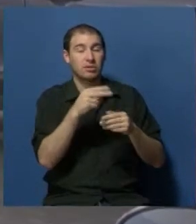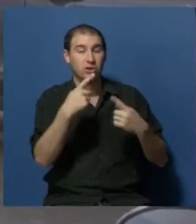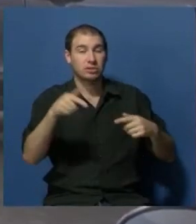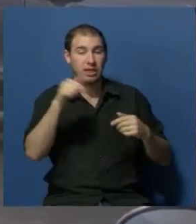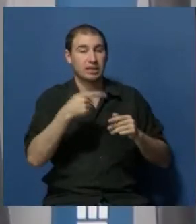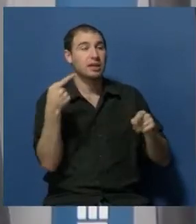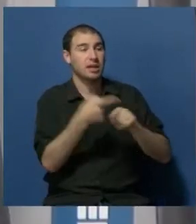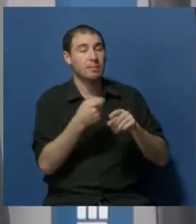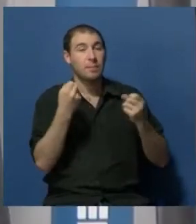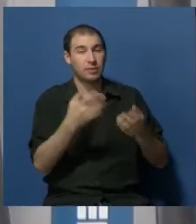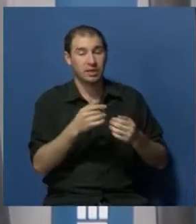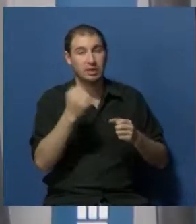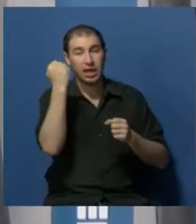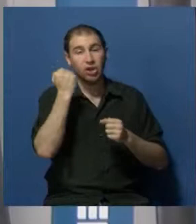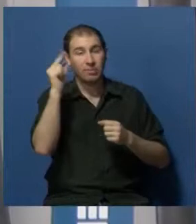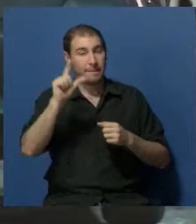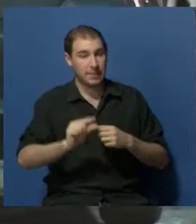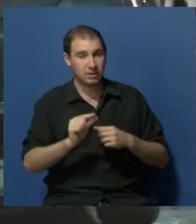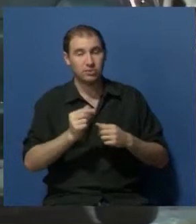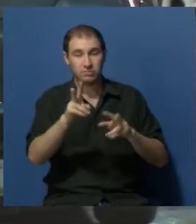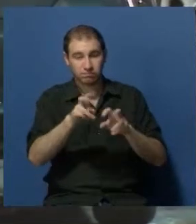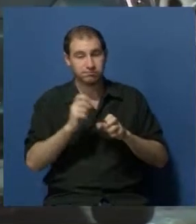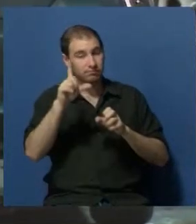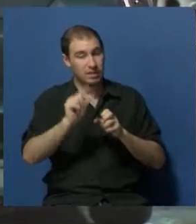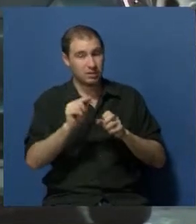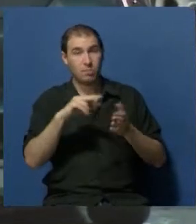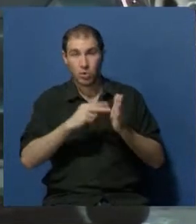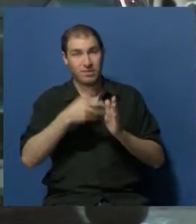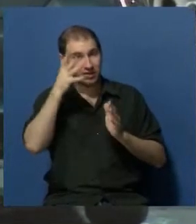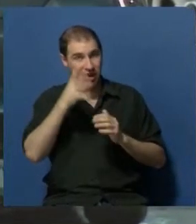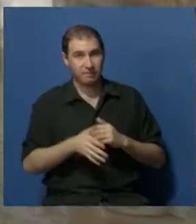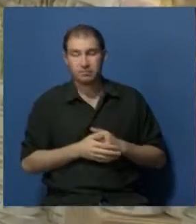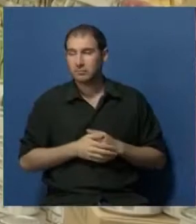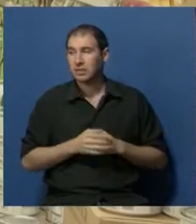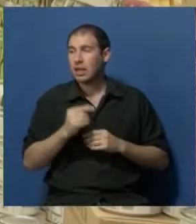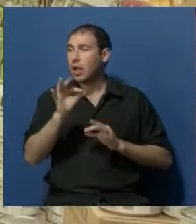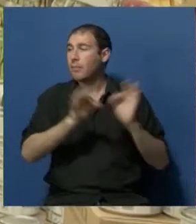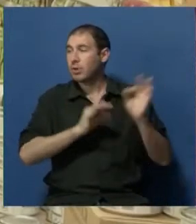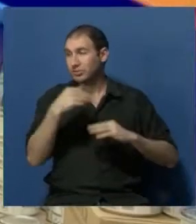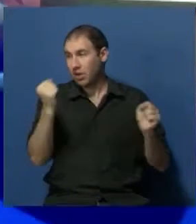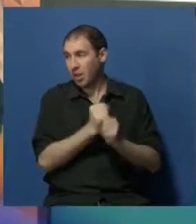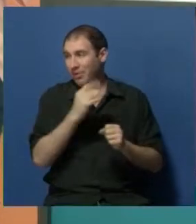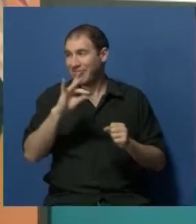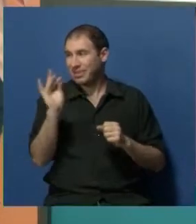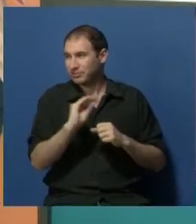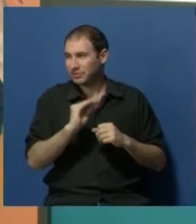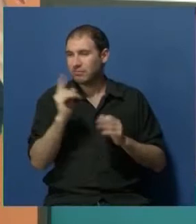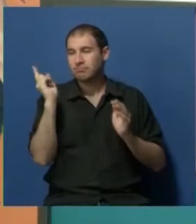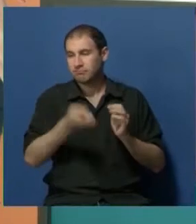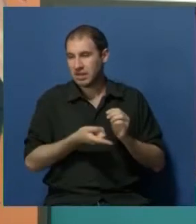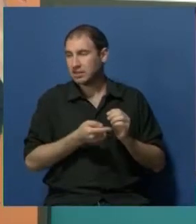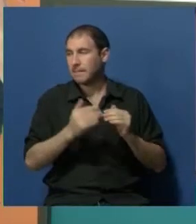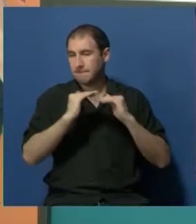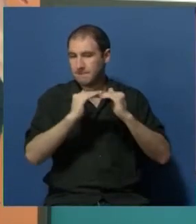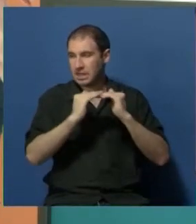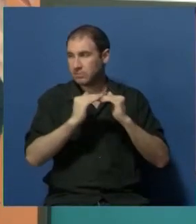situaciones porque menor actividad económica, menores ingresos es un problema. Claro. Bien. En el proyecto aprobado en diputados se establecen unos